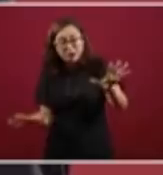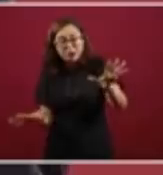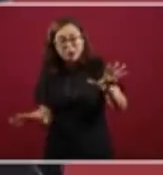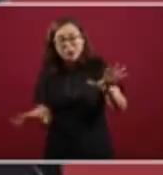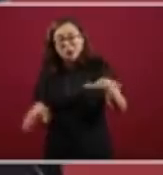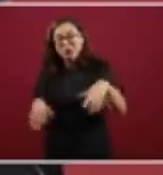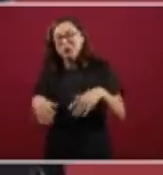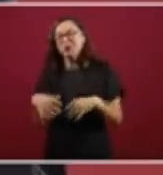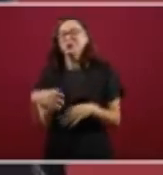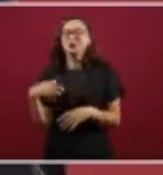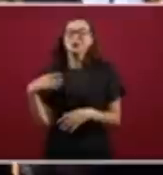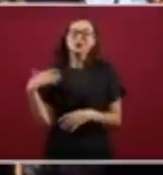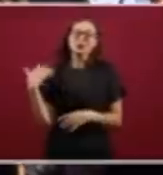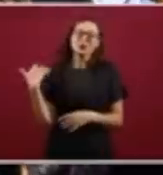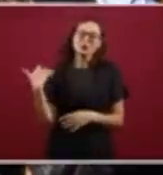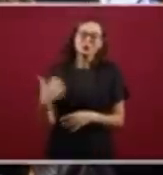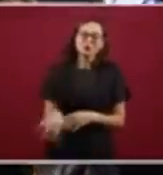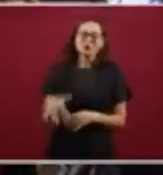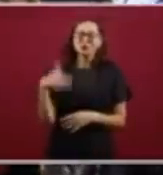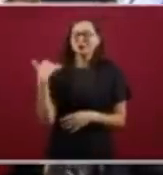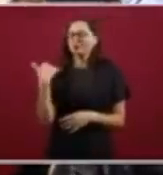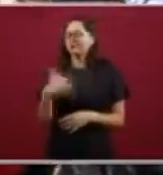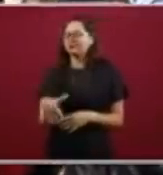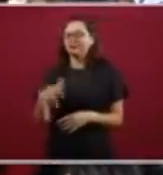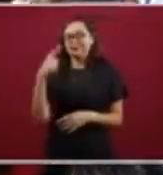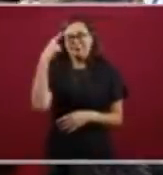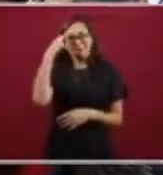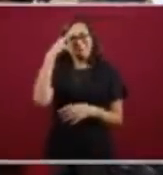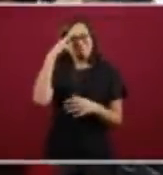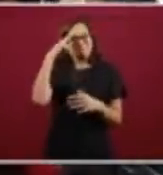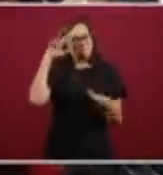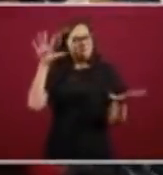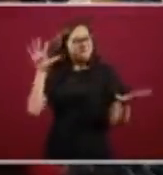es una revolución